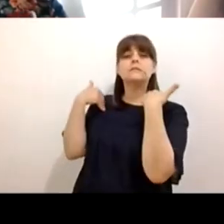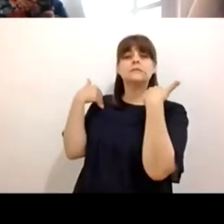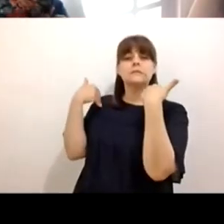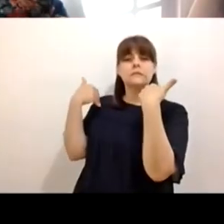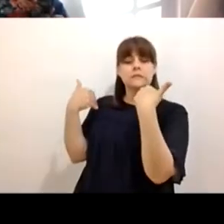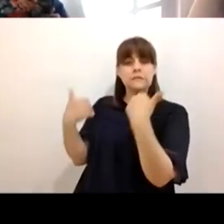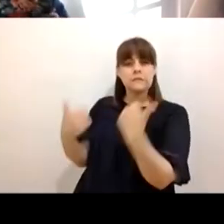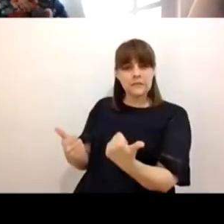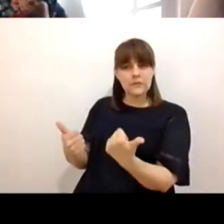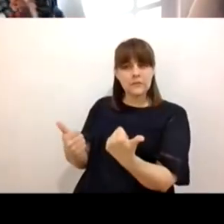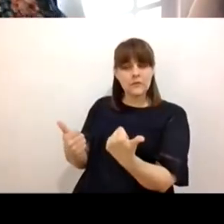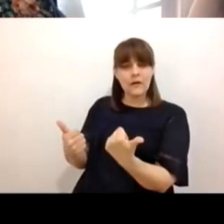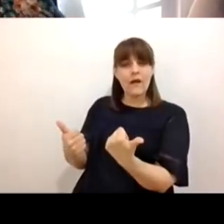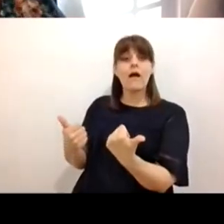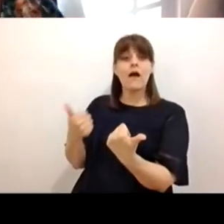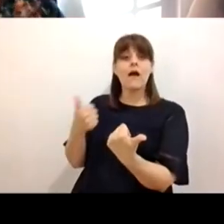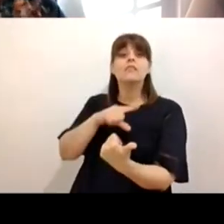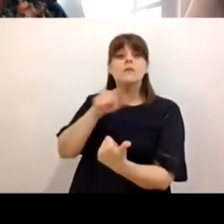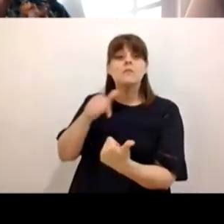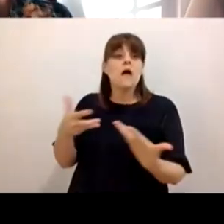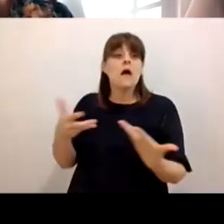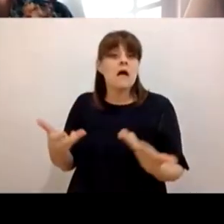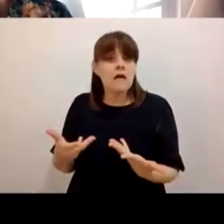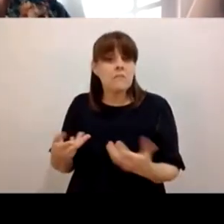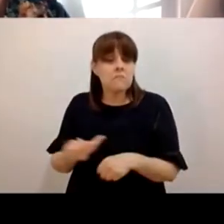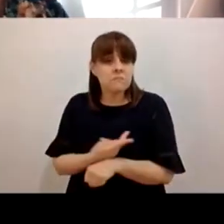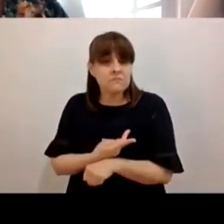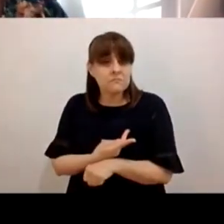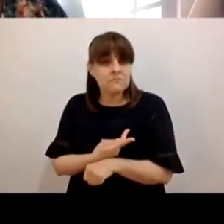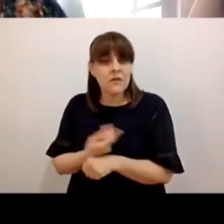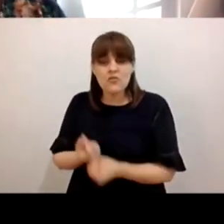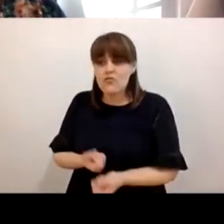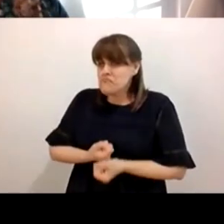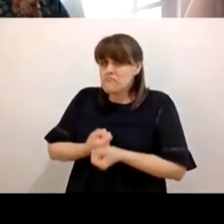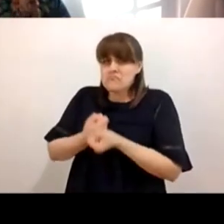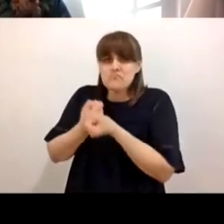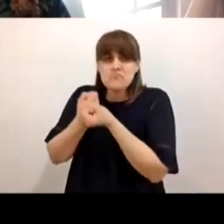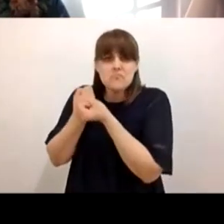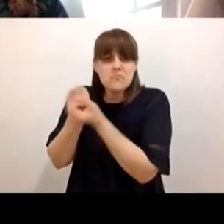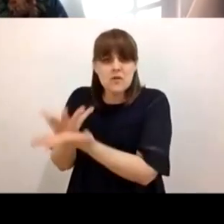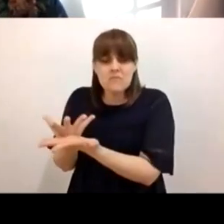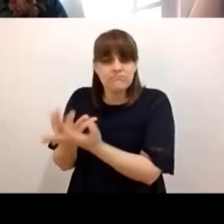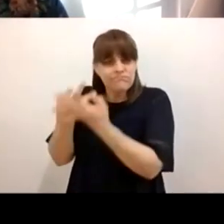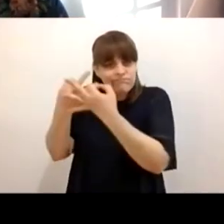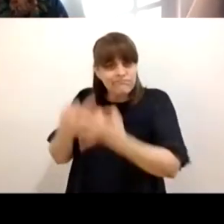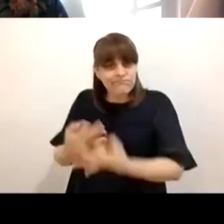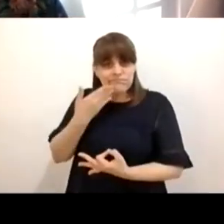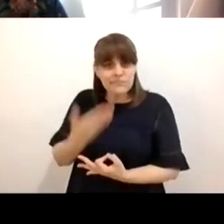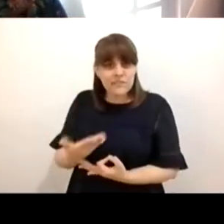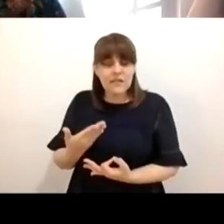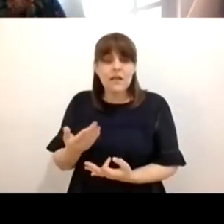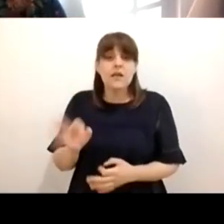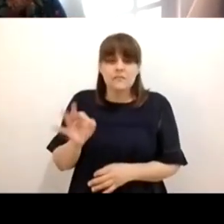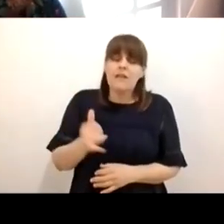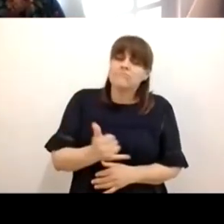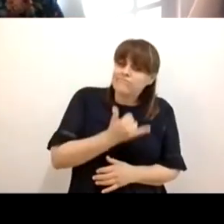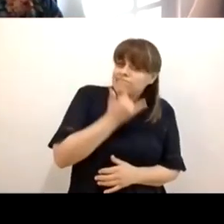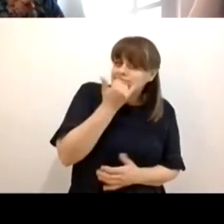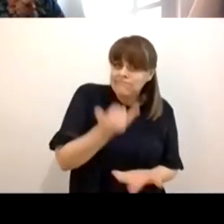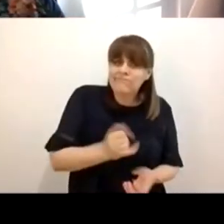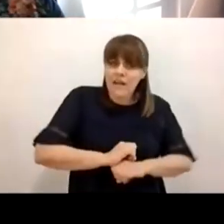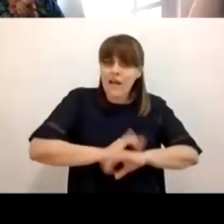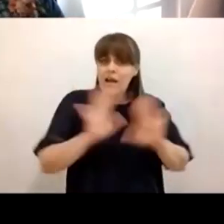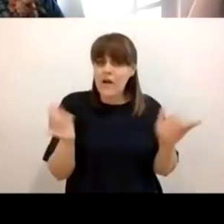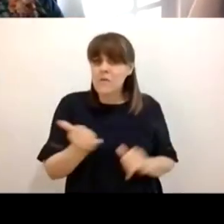creo que podremos donarnos y darnos de manera mucho más genuina y eso no significa que no nos vayamos a equivocar yo creo que la